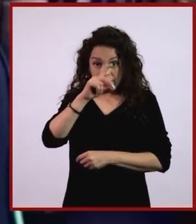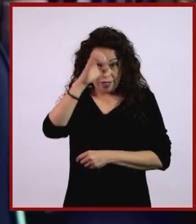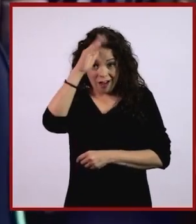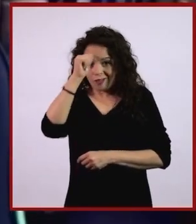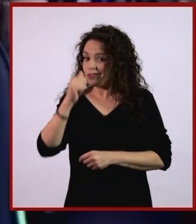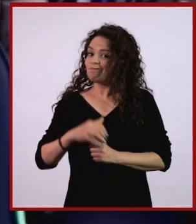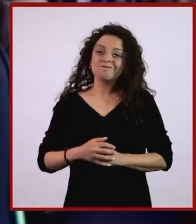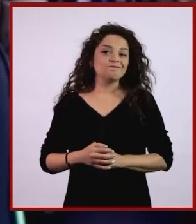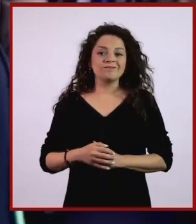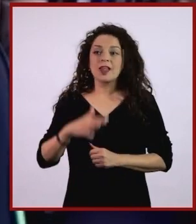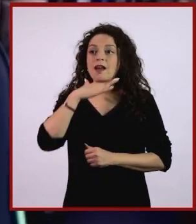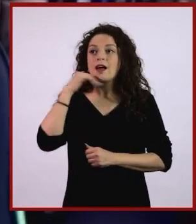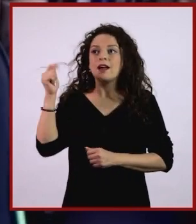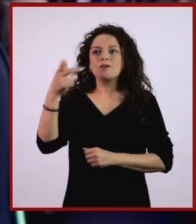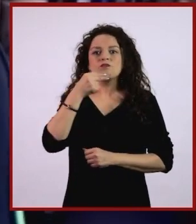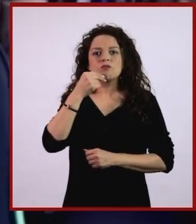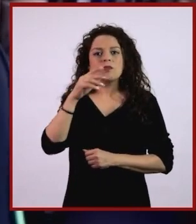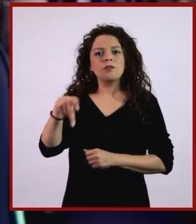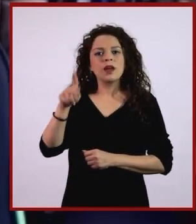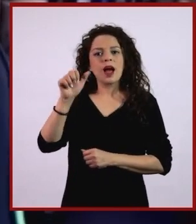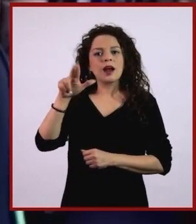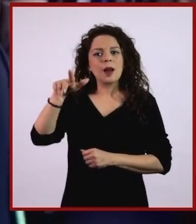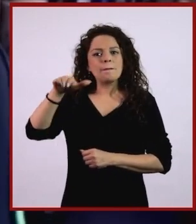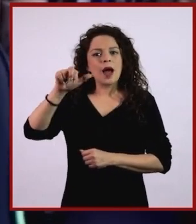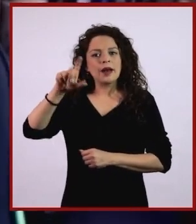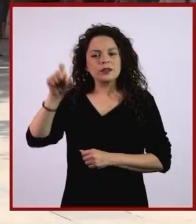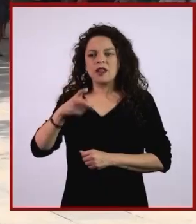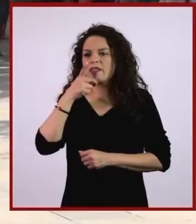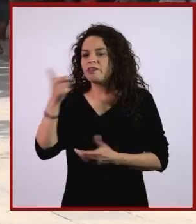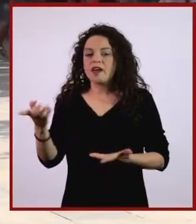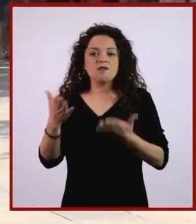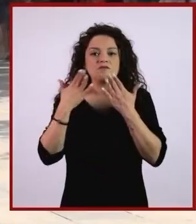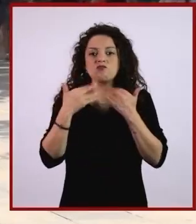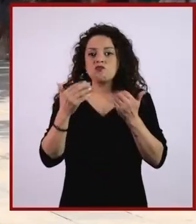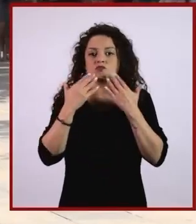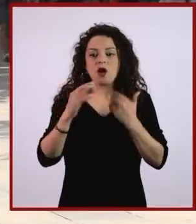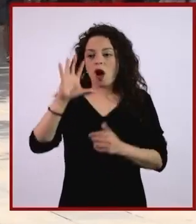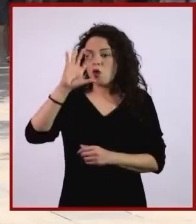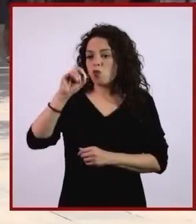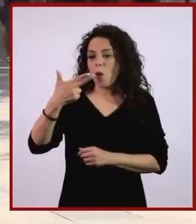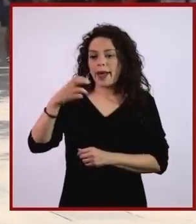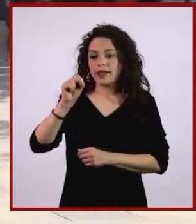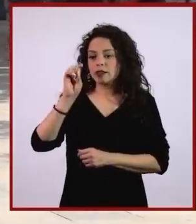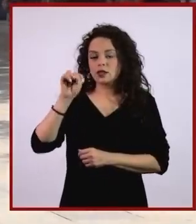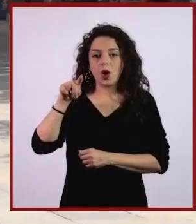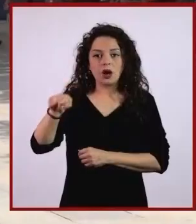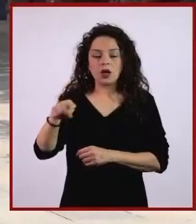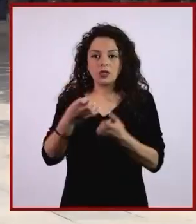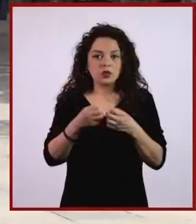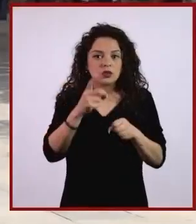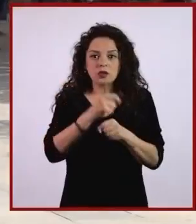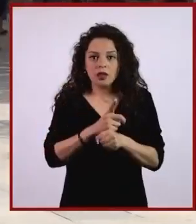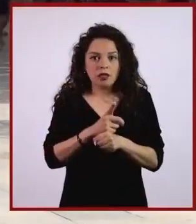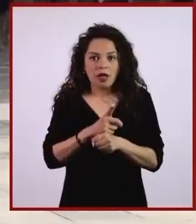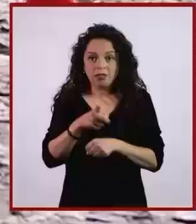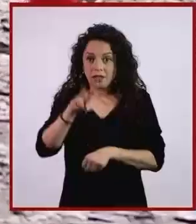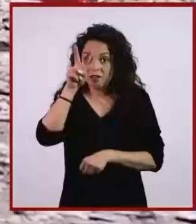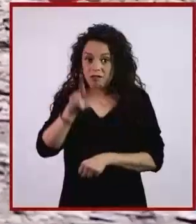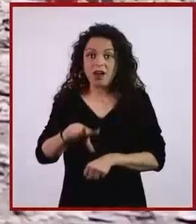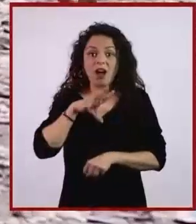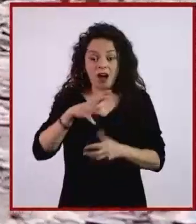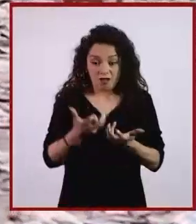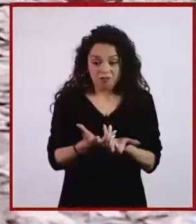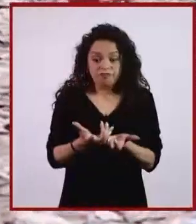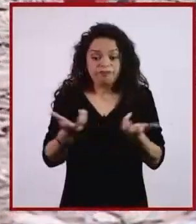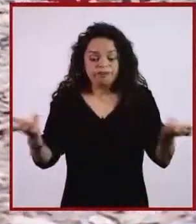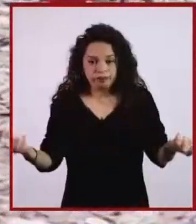Karl Marx, el famoso pensador alemán, más bien decía que la sociedad, no había una cohesión en la sociedad, que las sociedades estaban profundamente